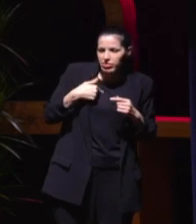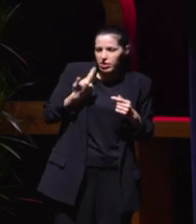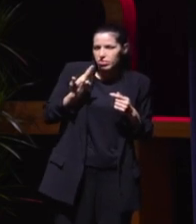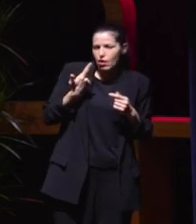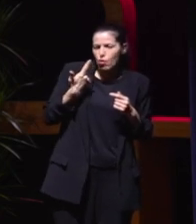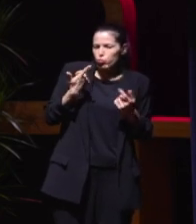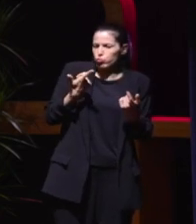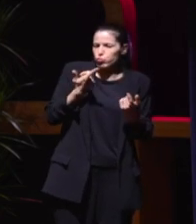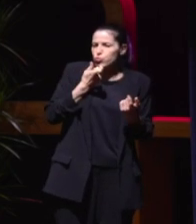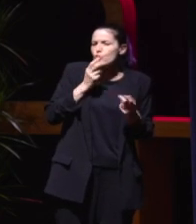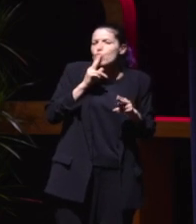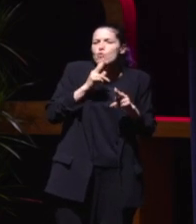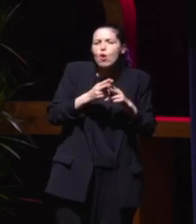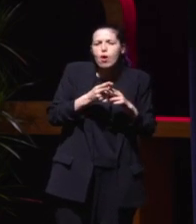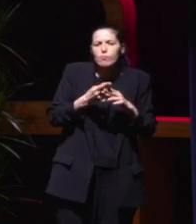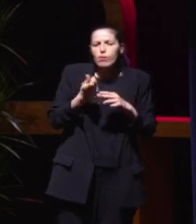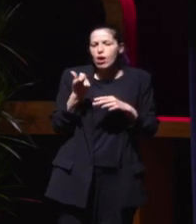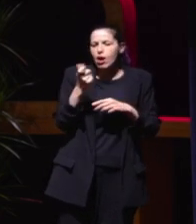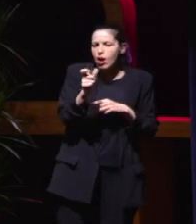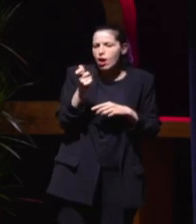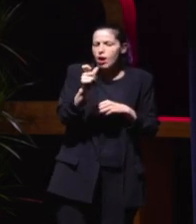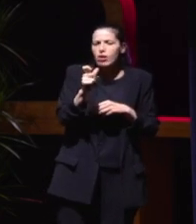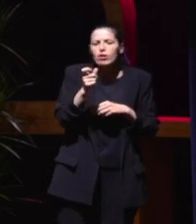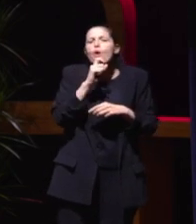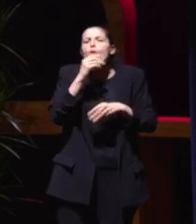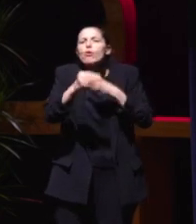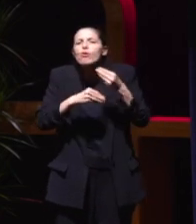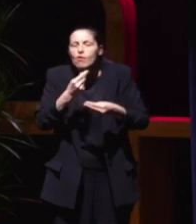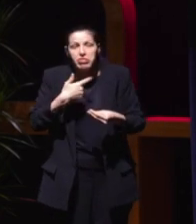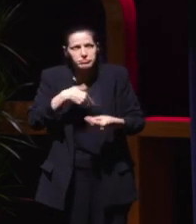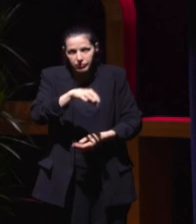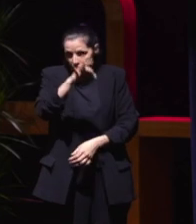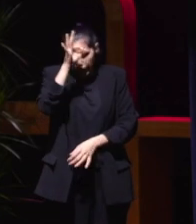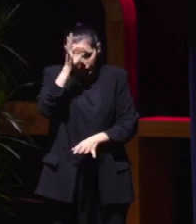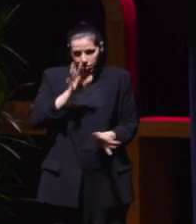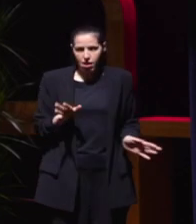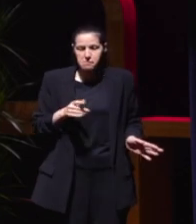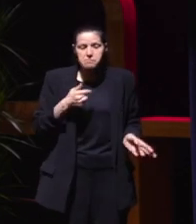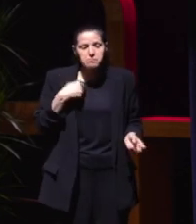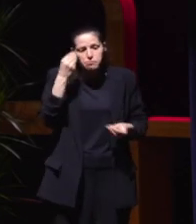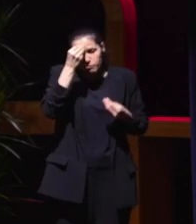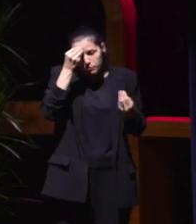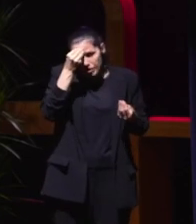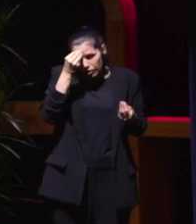digo ni idea O sea no tengo ni idea pero yo creo que tiene algo que ver con